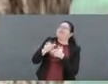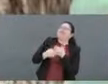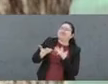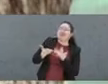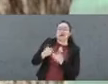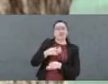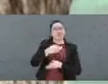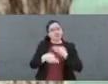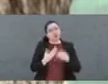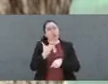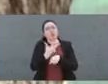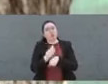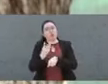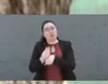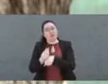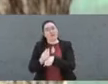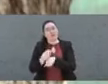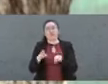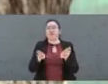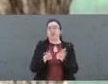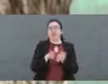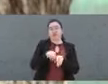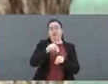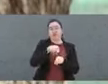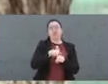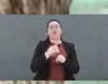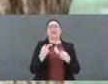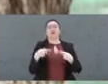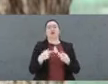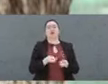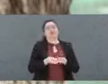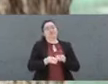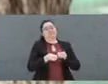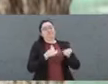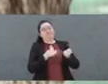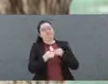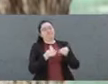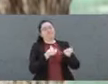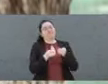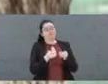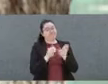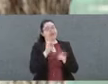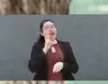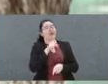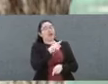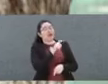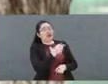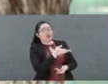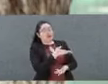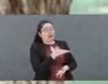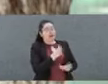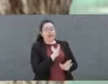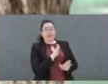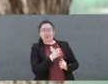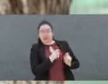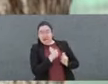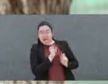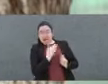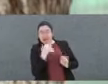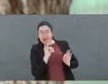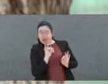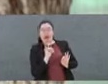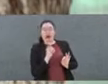ajustes y no dependa tanto del valvulista que anda moviendo el agua para ver si llega a un lugar o llega a otro, sino que ya quede